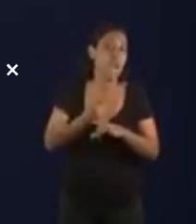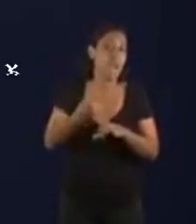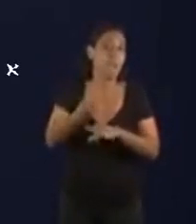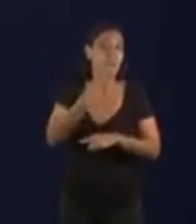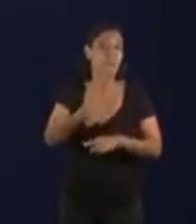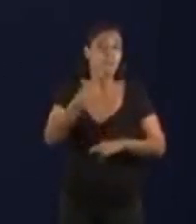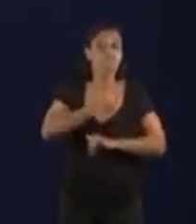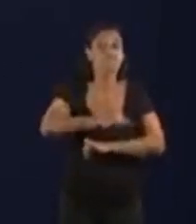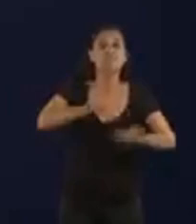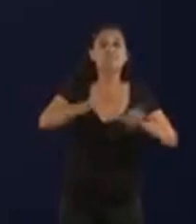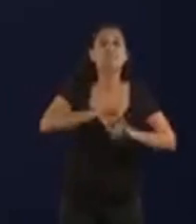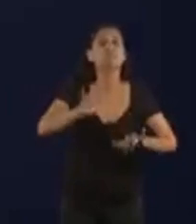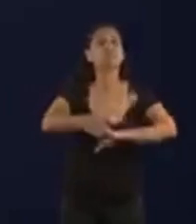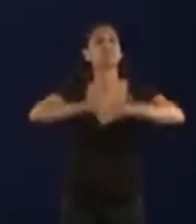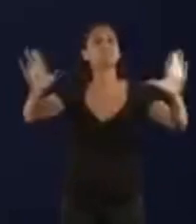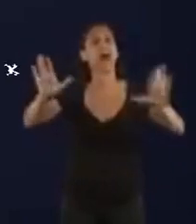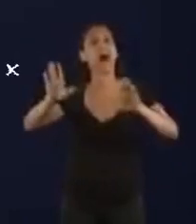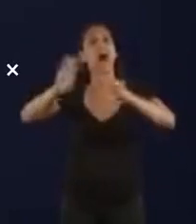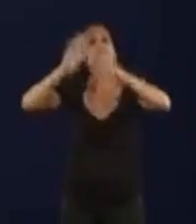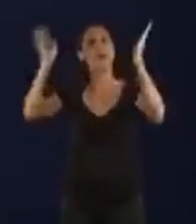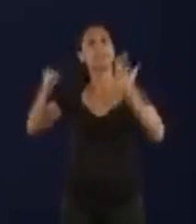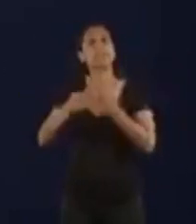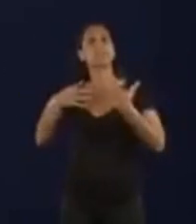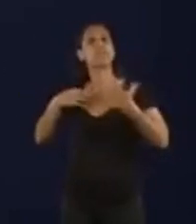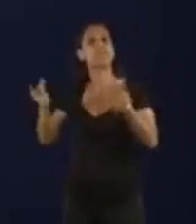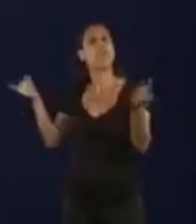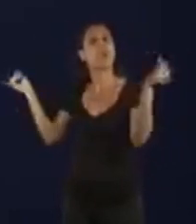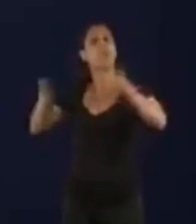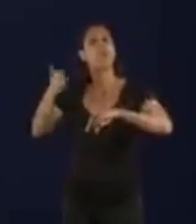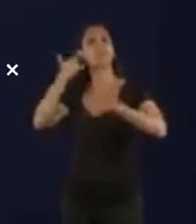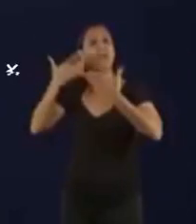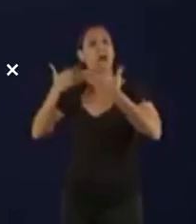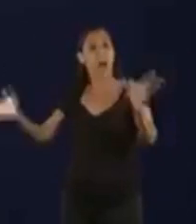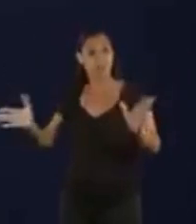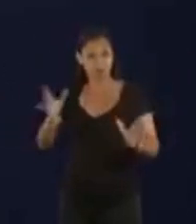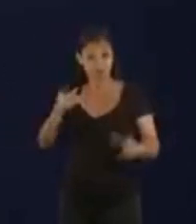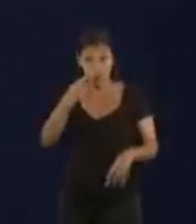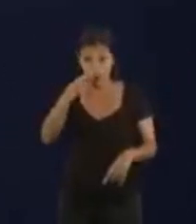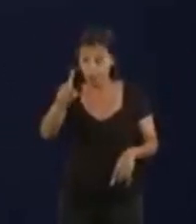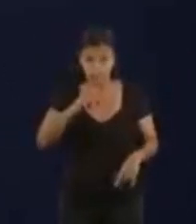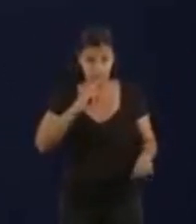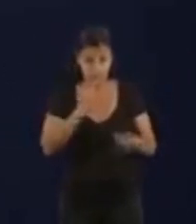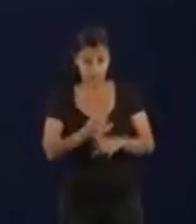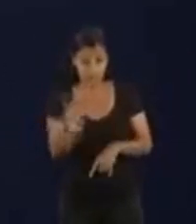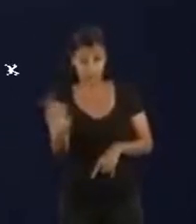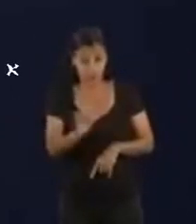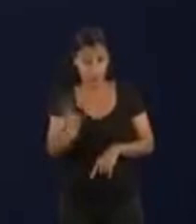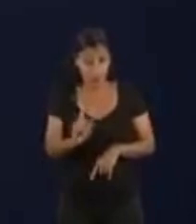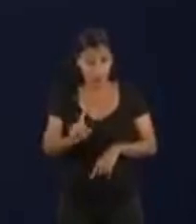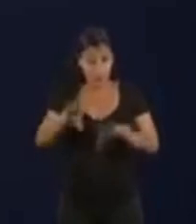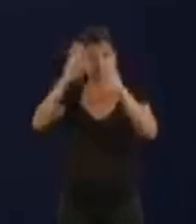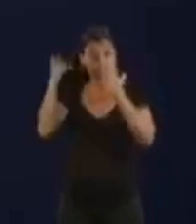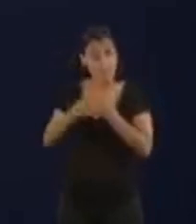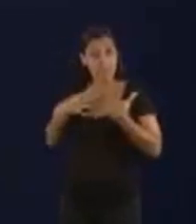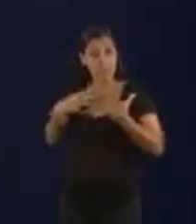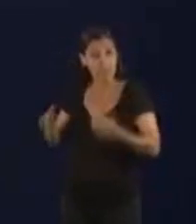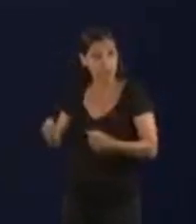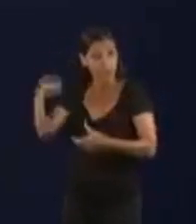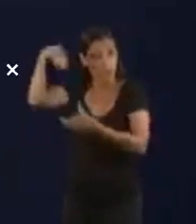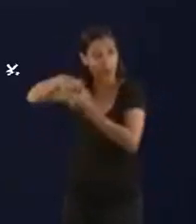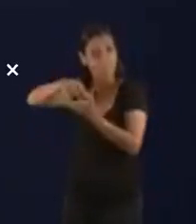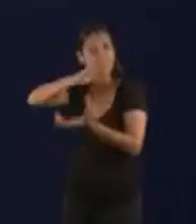ministerio sin embargo en la gestión evidentemente el Ministerio brillaba por su